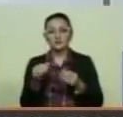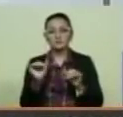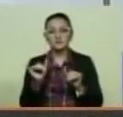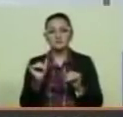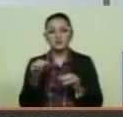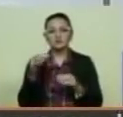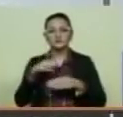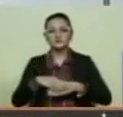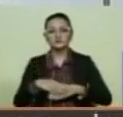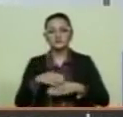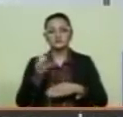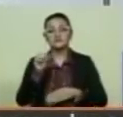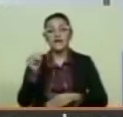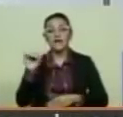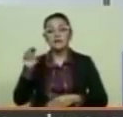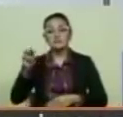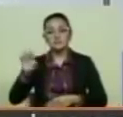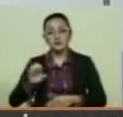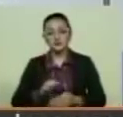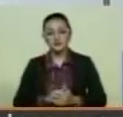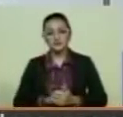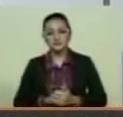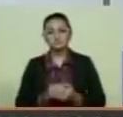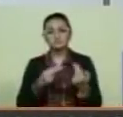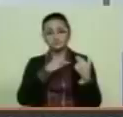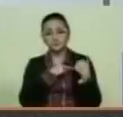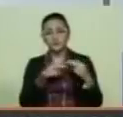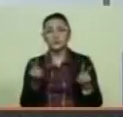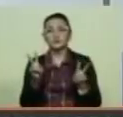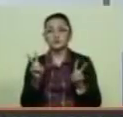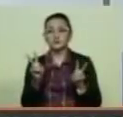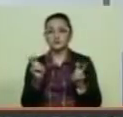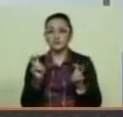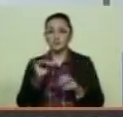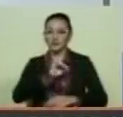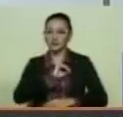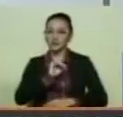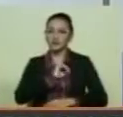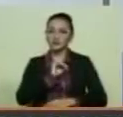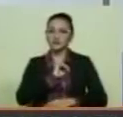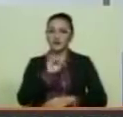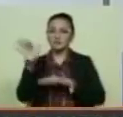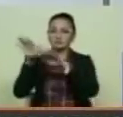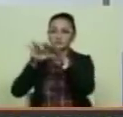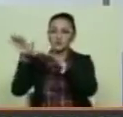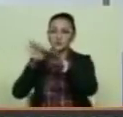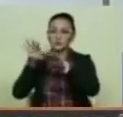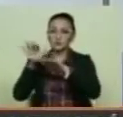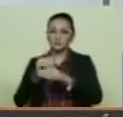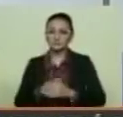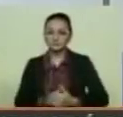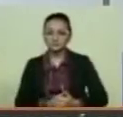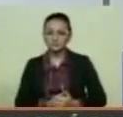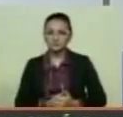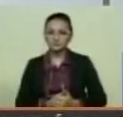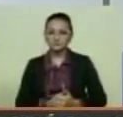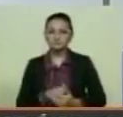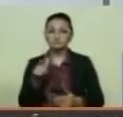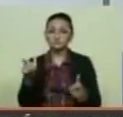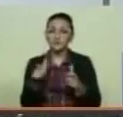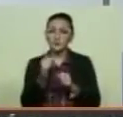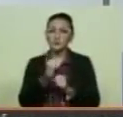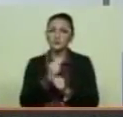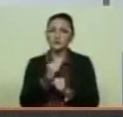repito, va a conservar y a preservar sus competencias en materia de identidad y extranjería. Así que bueno, esta ha sido una reunión de